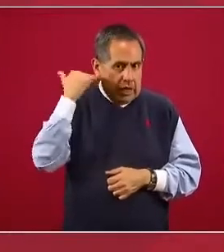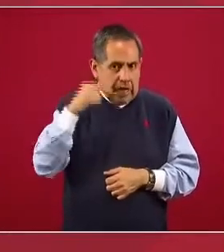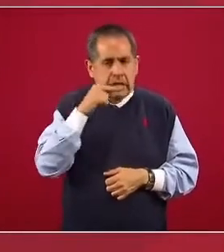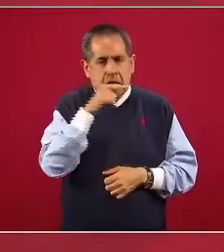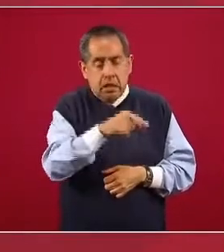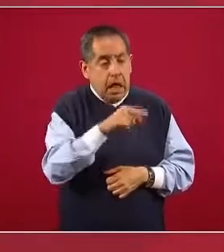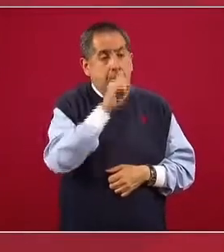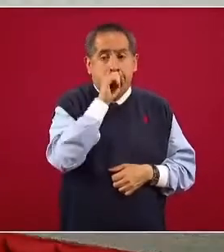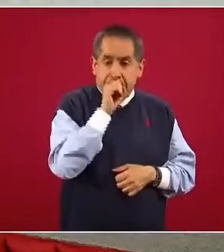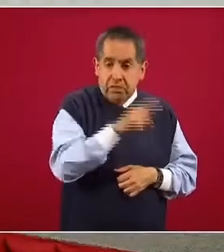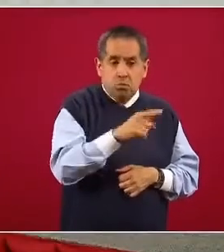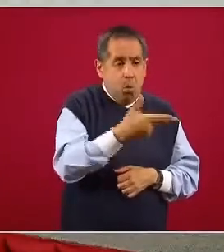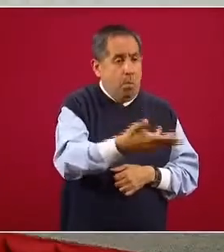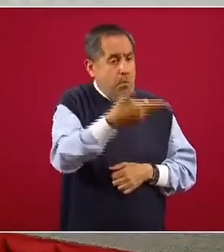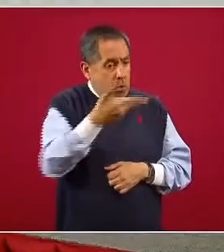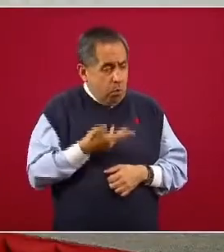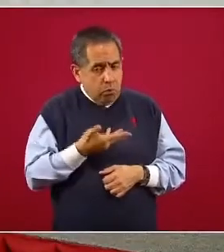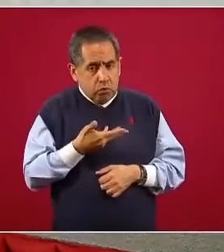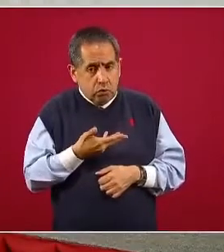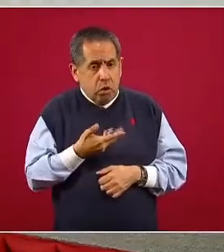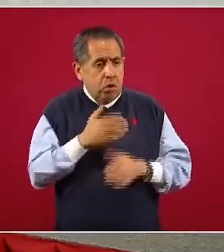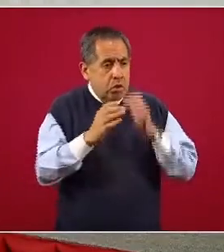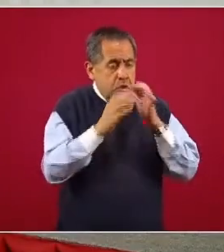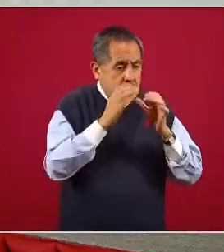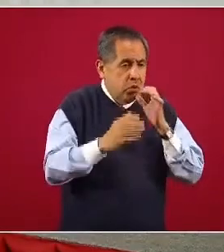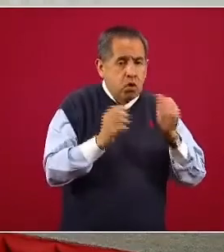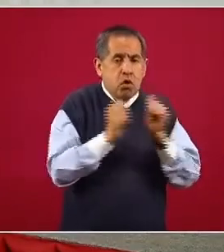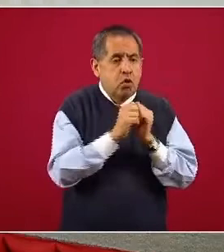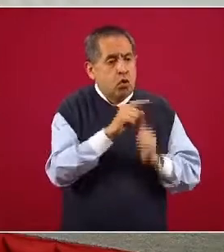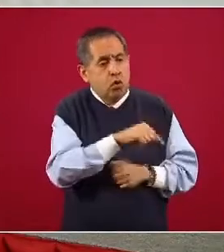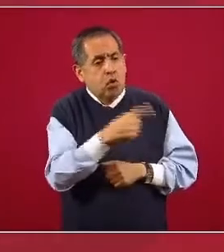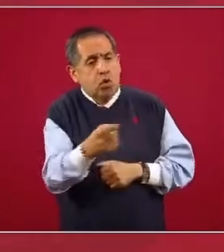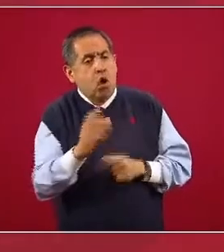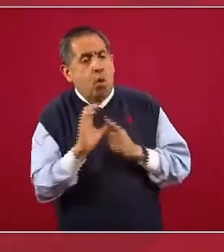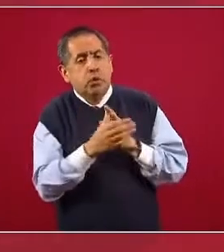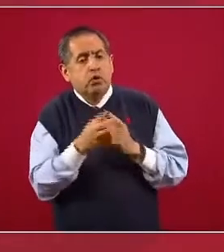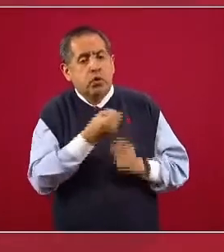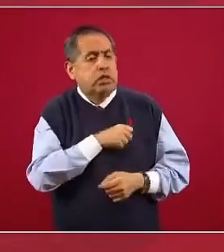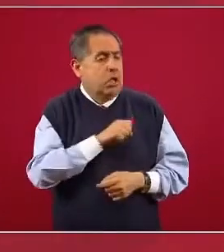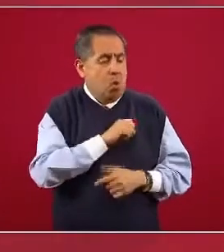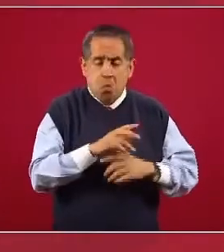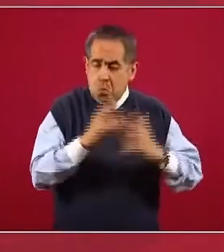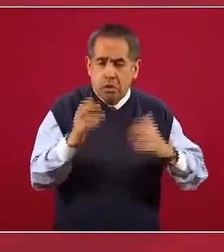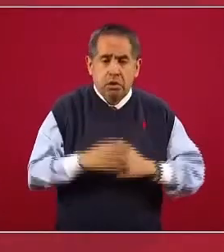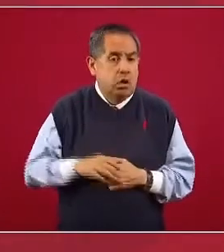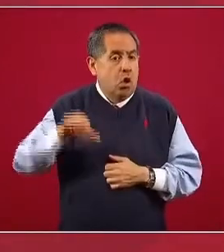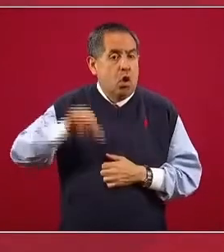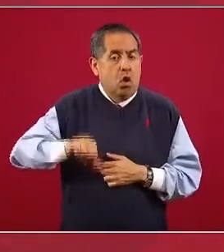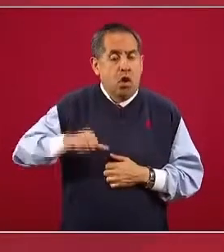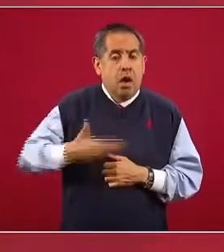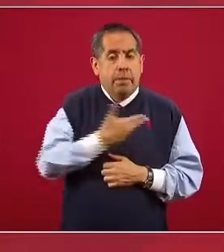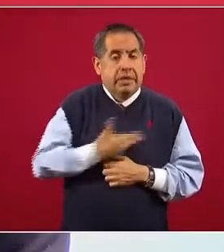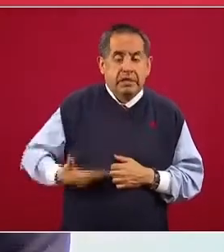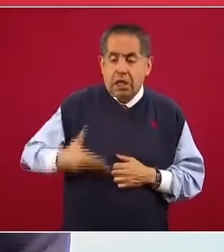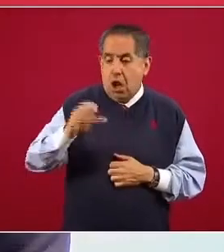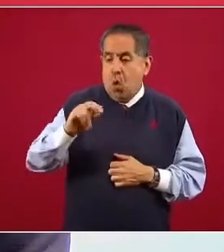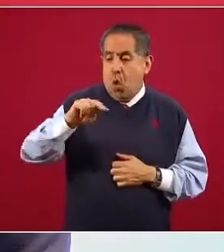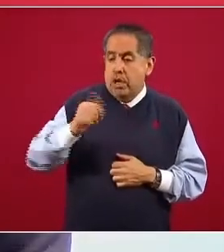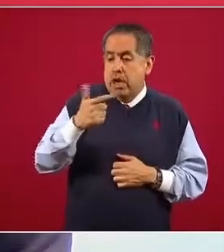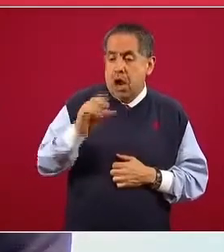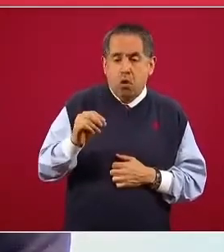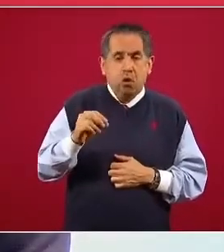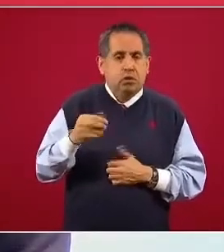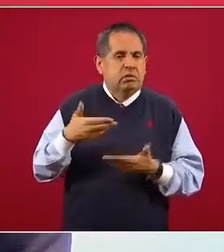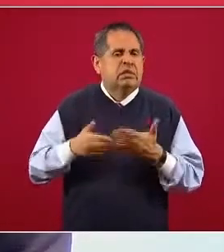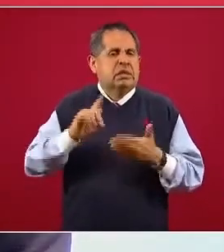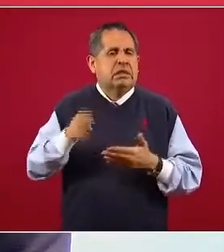y fue él mismo el que propuso que la conversación fuera con la Comisión de Salud. Hoy el presidente de CONAGO, el actual presidente